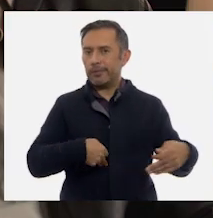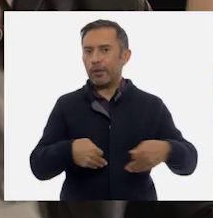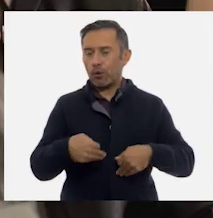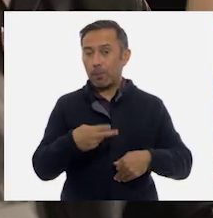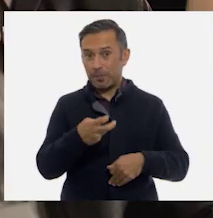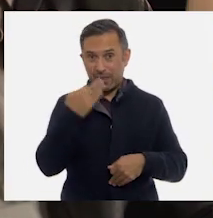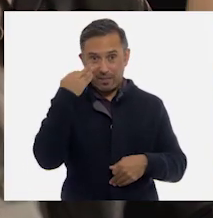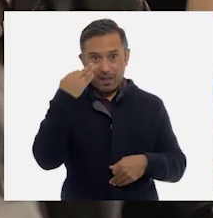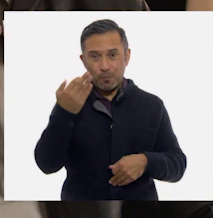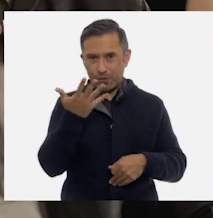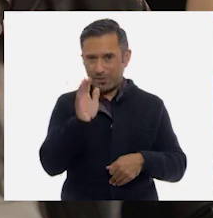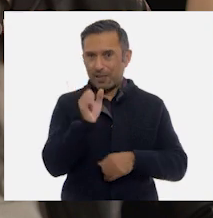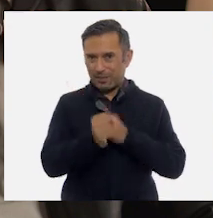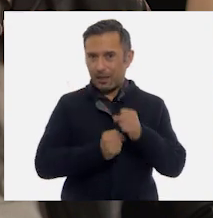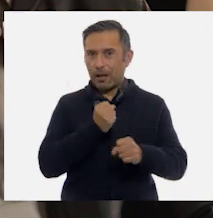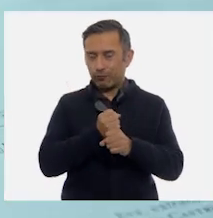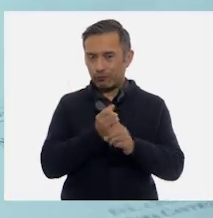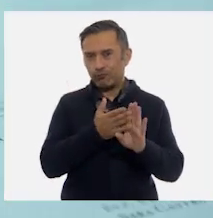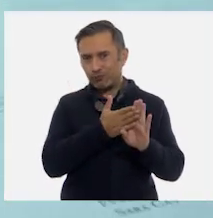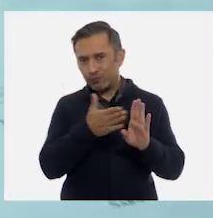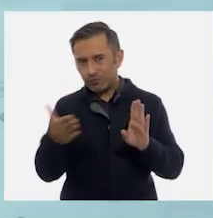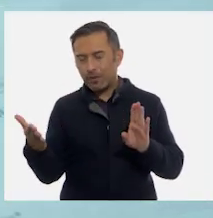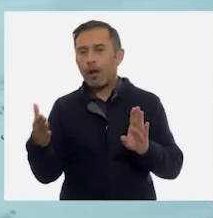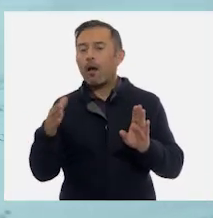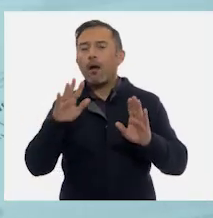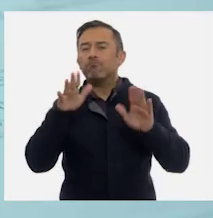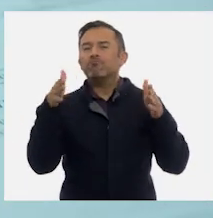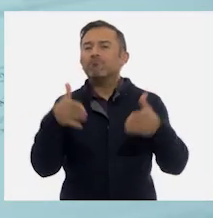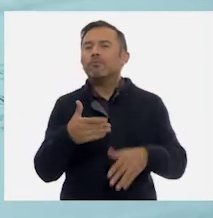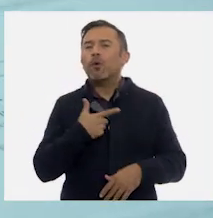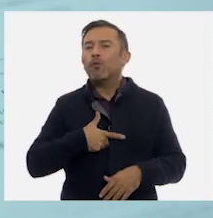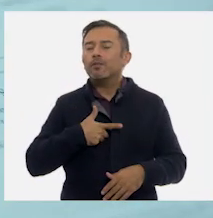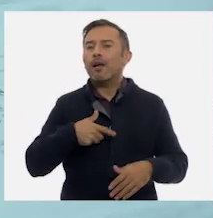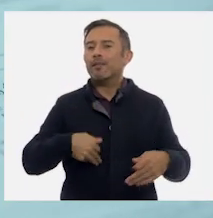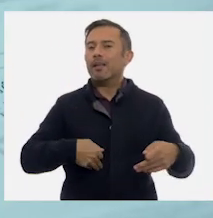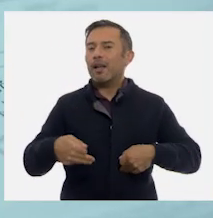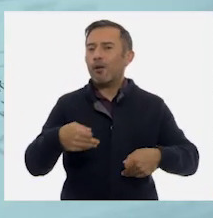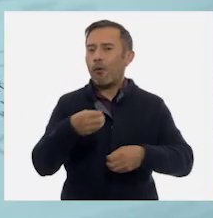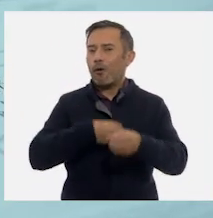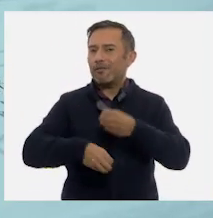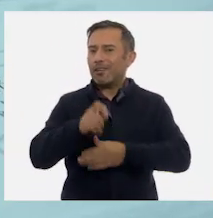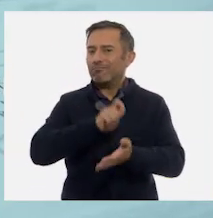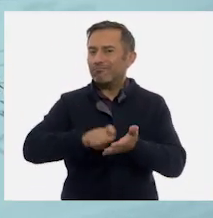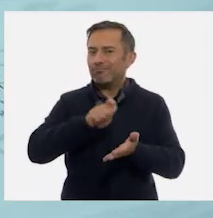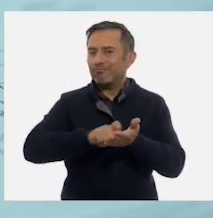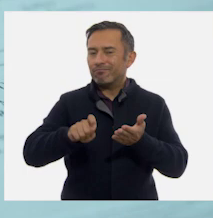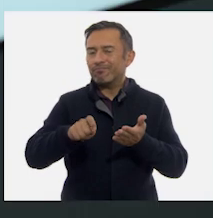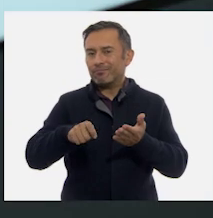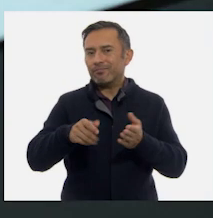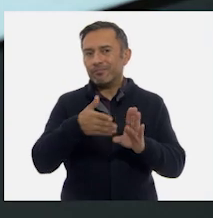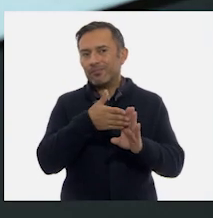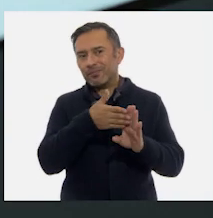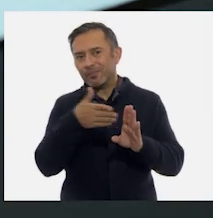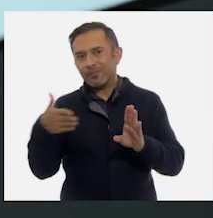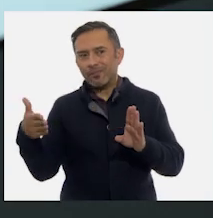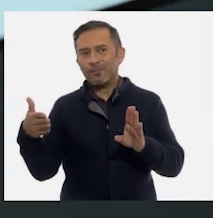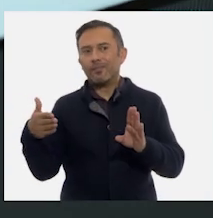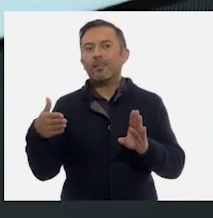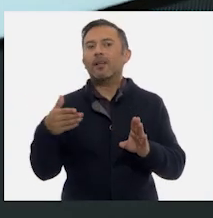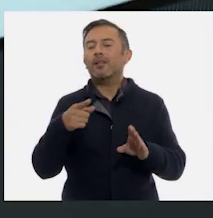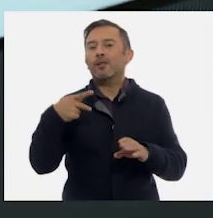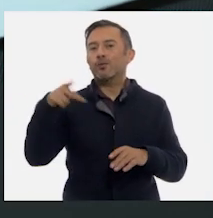década se concentra a escribir también piezas teatrales que se estrenan en el ciclo Poesía en Voz Alta de la UNAM